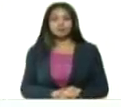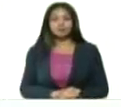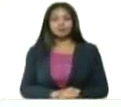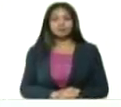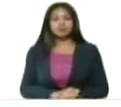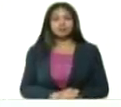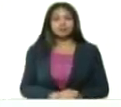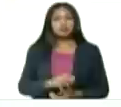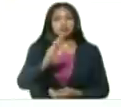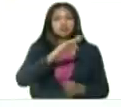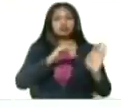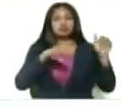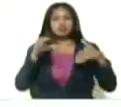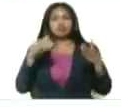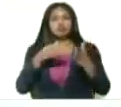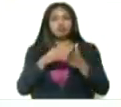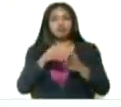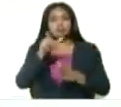319.000 recuperados.